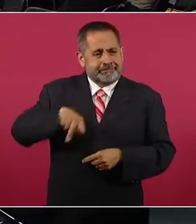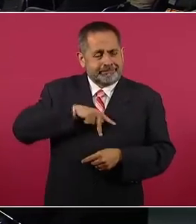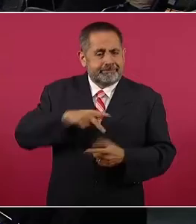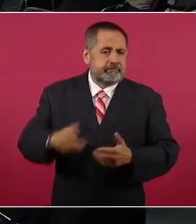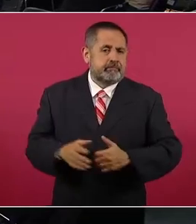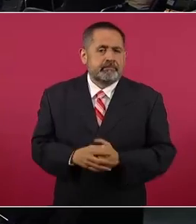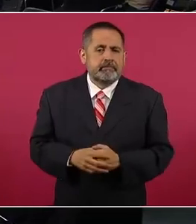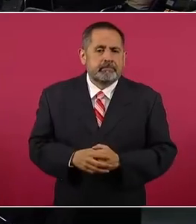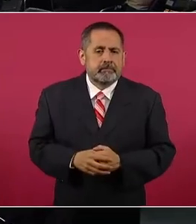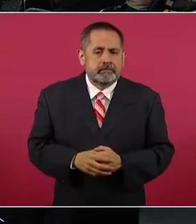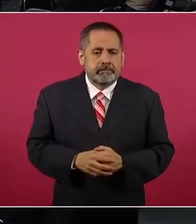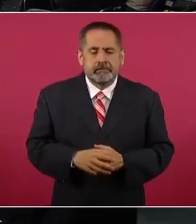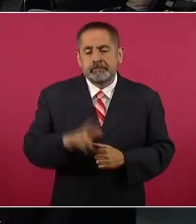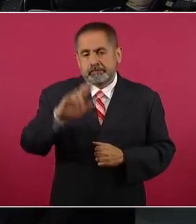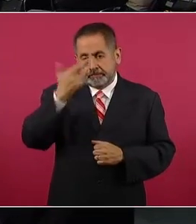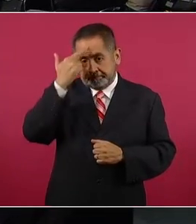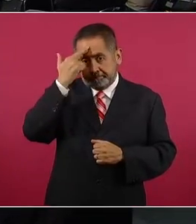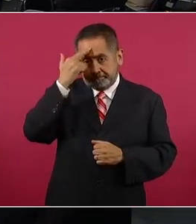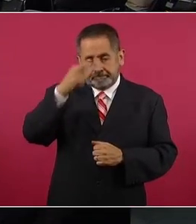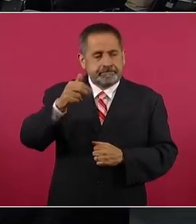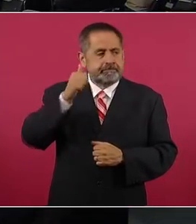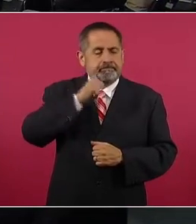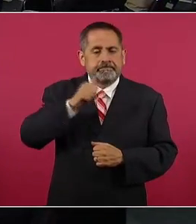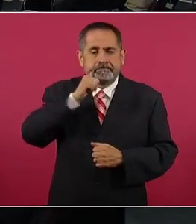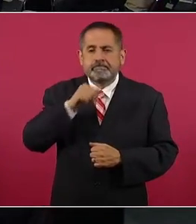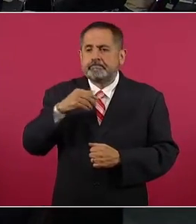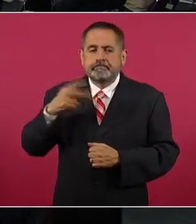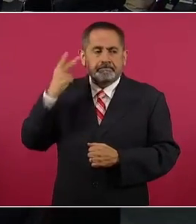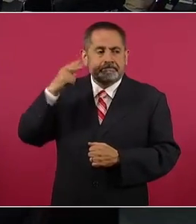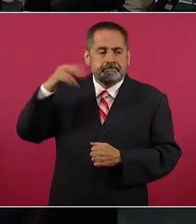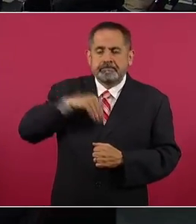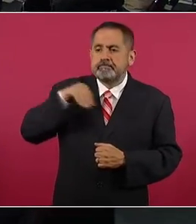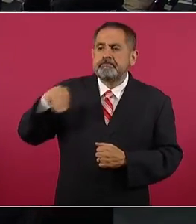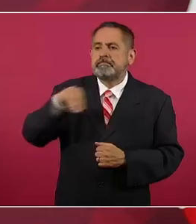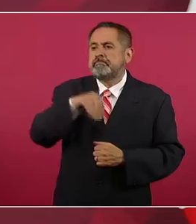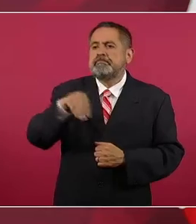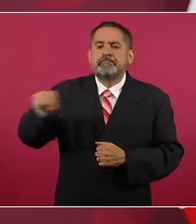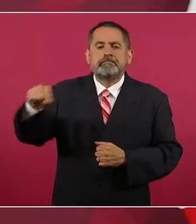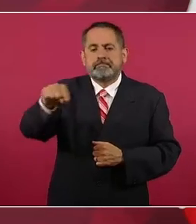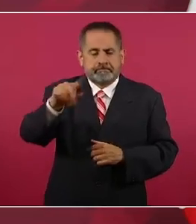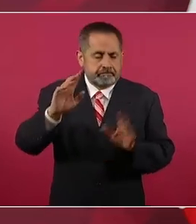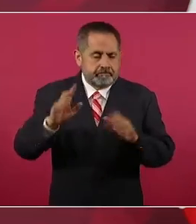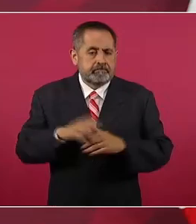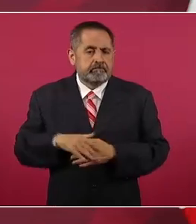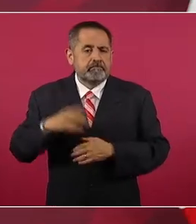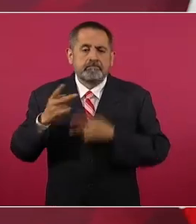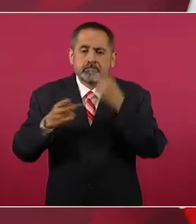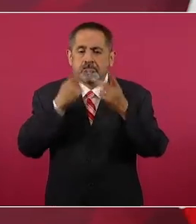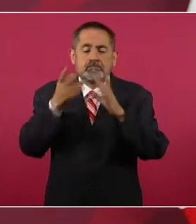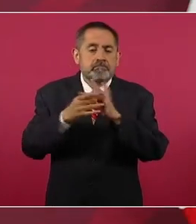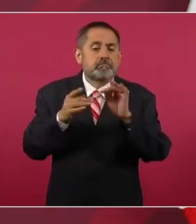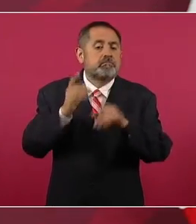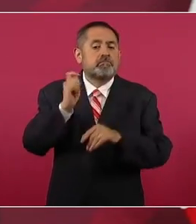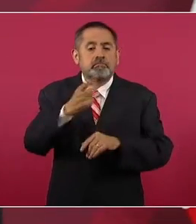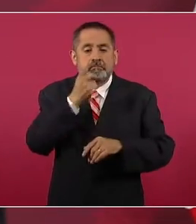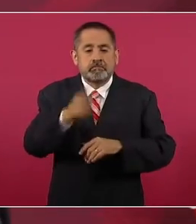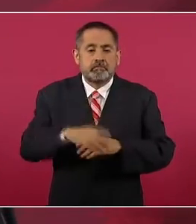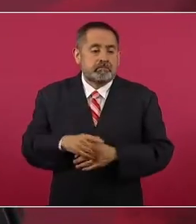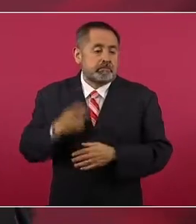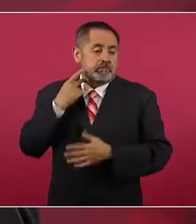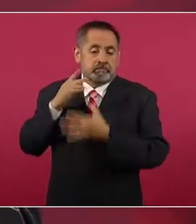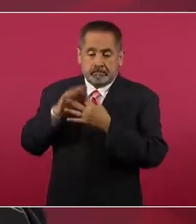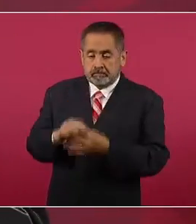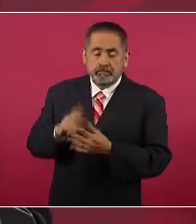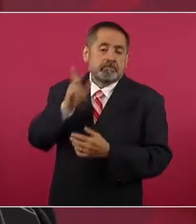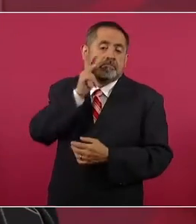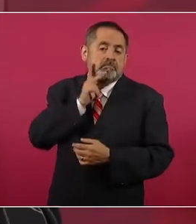Me acuerdo que en todas las plazas públicas decía yo que la política petrolera